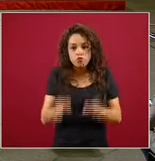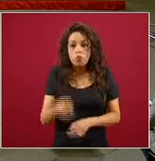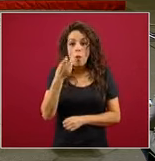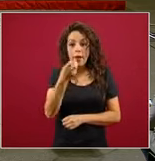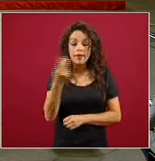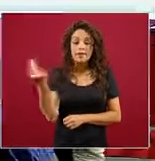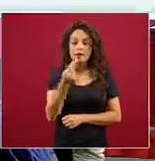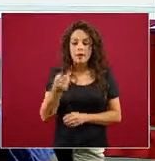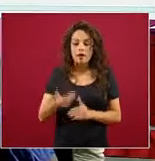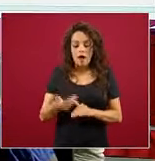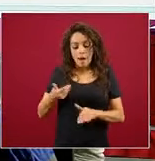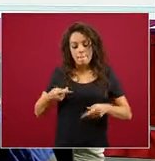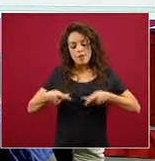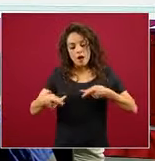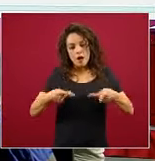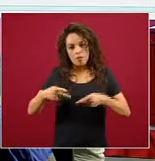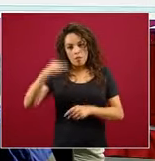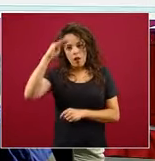favor.